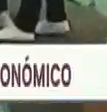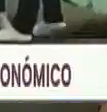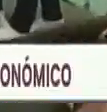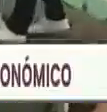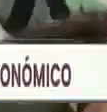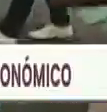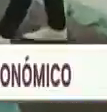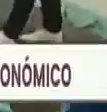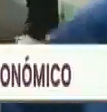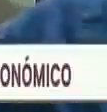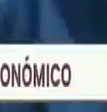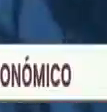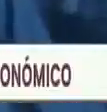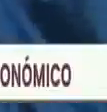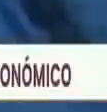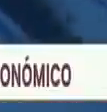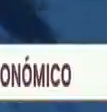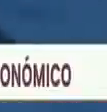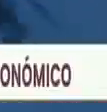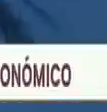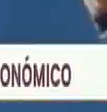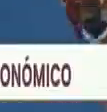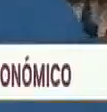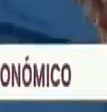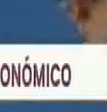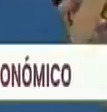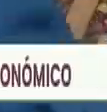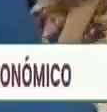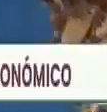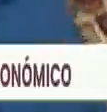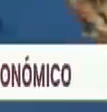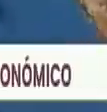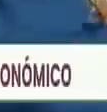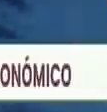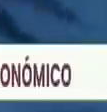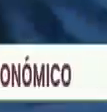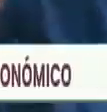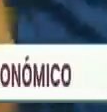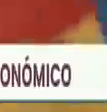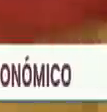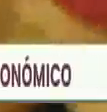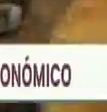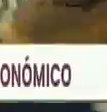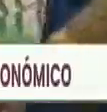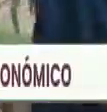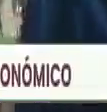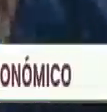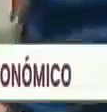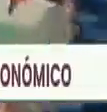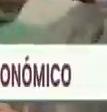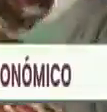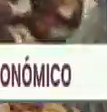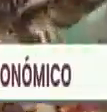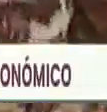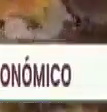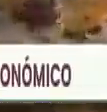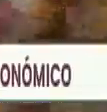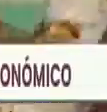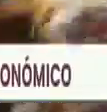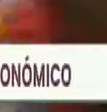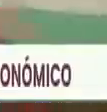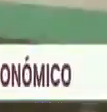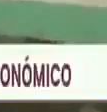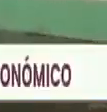Y se bebe el viento, yo fumaré a casa, yo fumaré a casa, yo fumaré a casa. Y esta burra